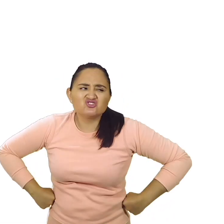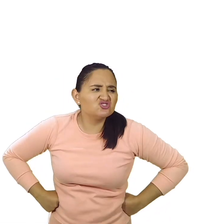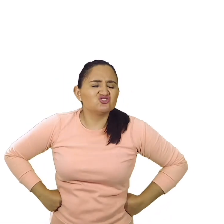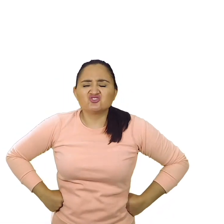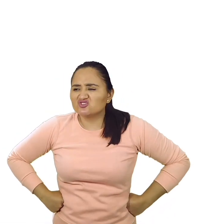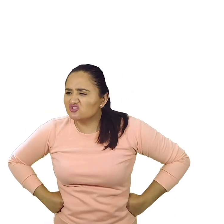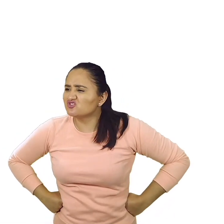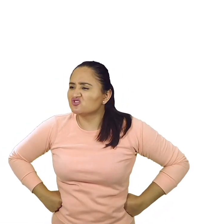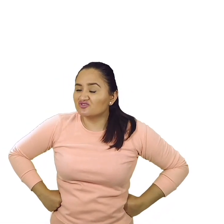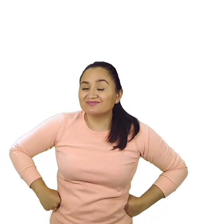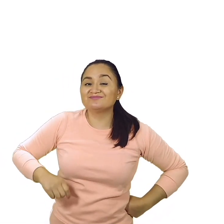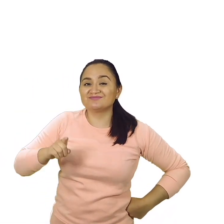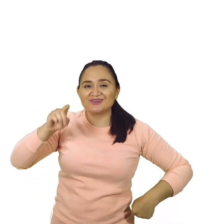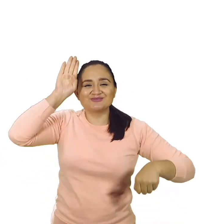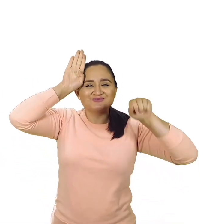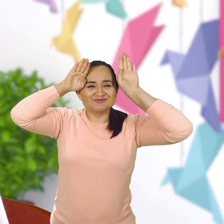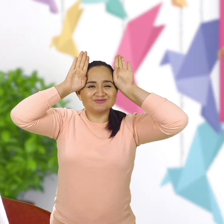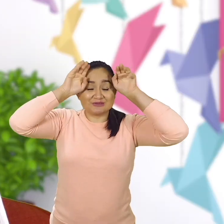muy enfadado.